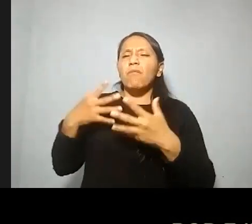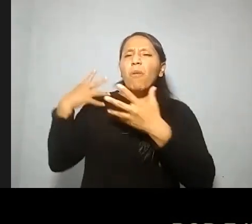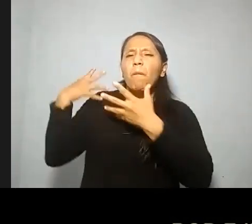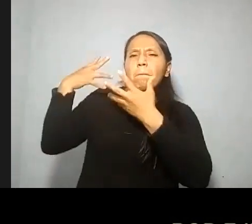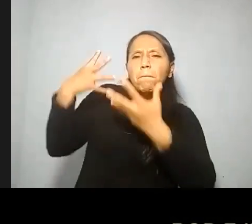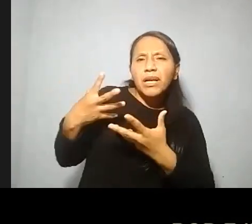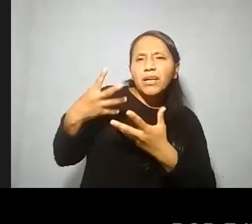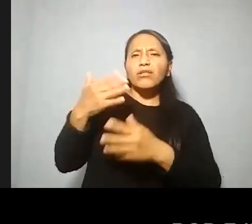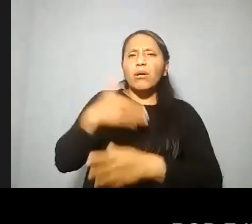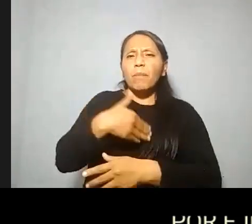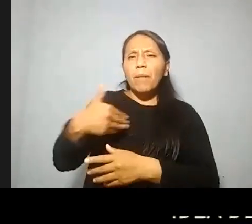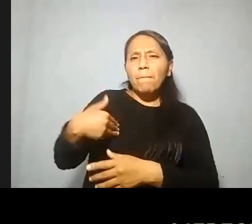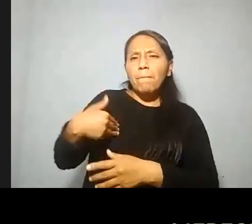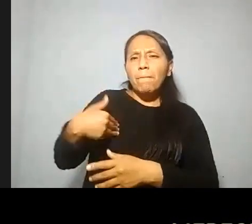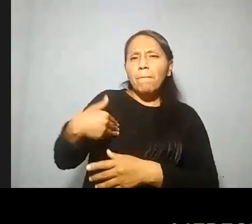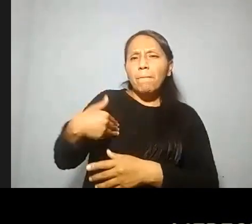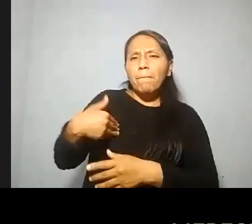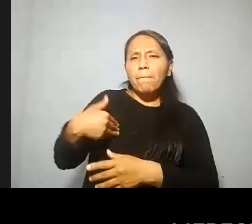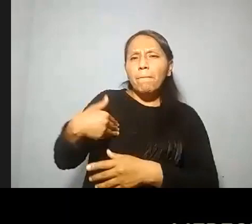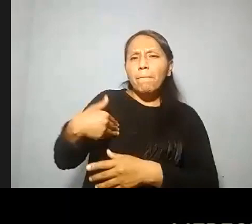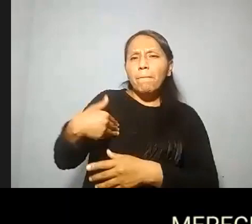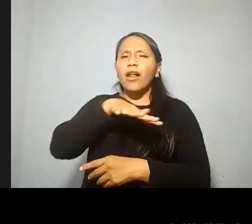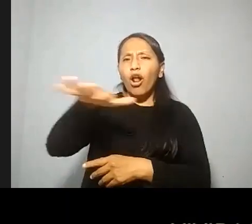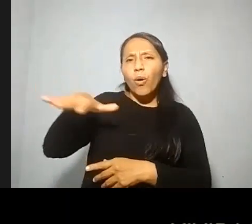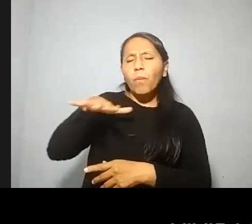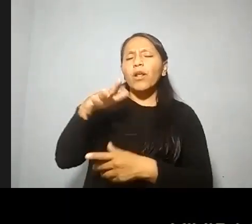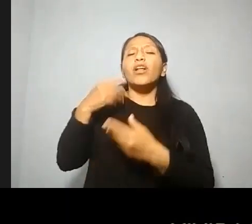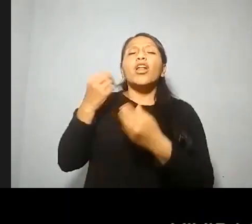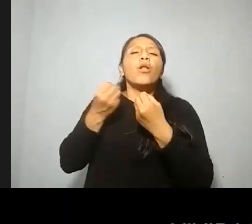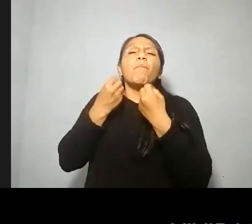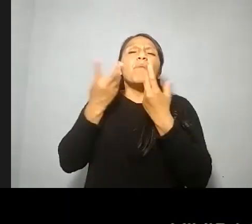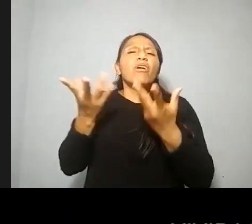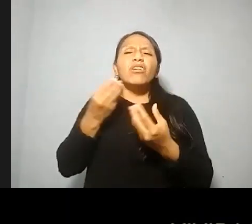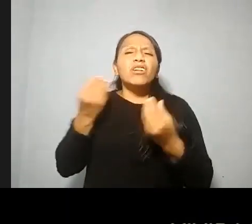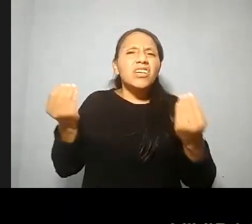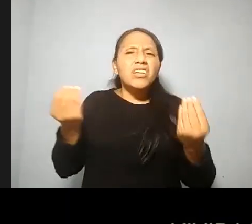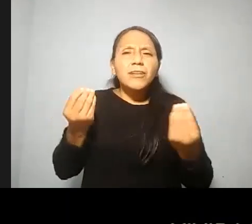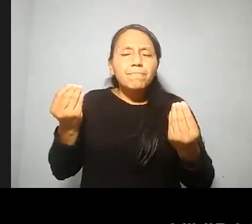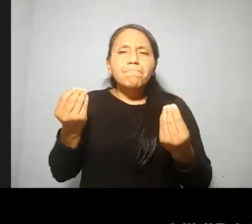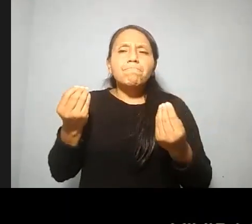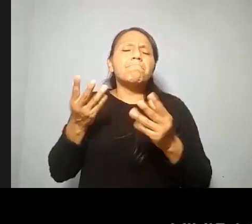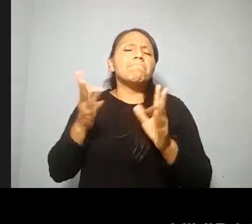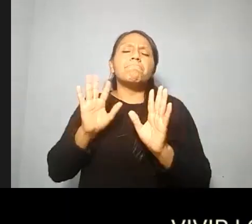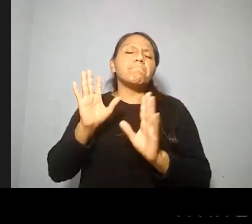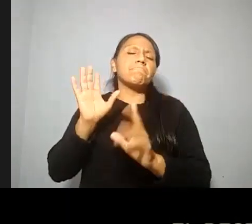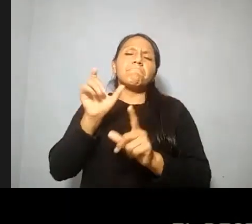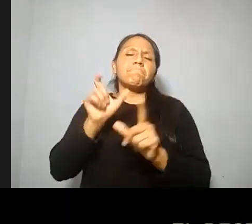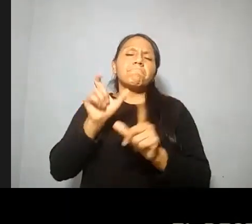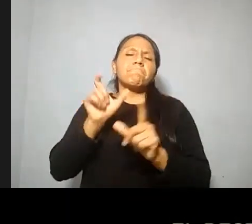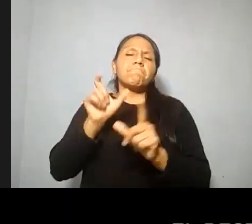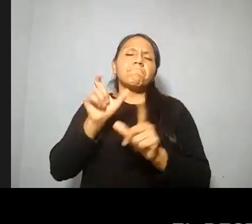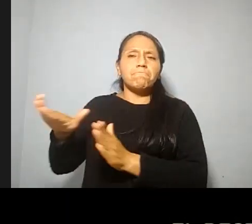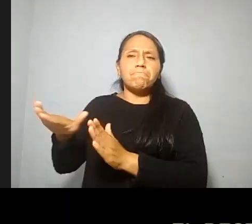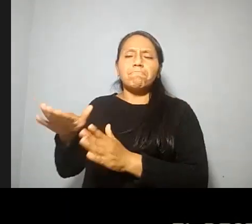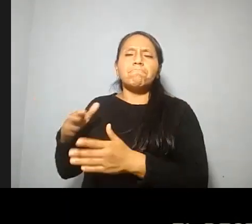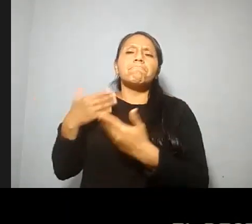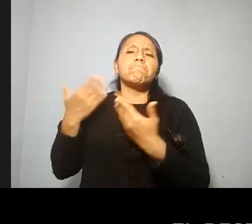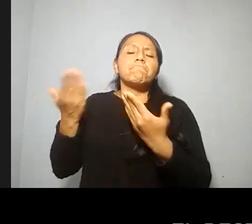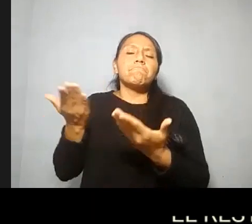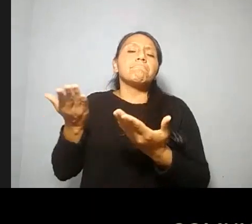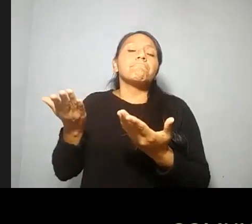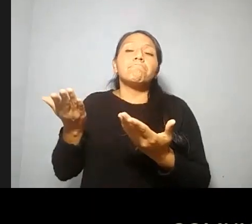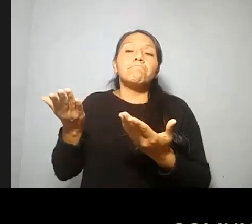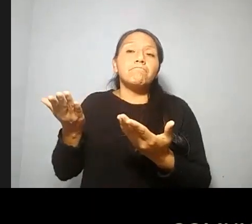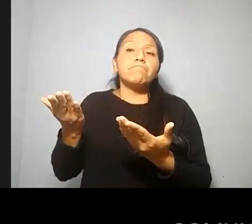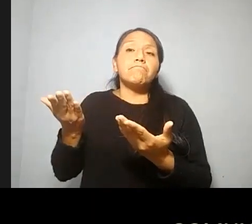de la comunidad, y se creía que lo mejor era prescindir de estas personas mediante el recurso